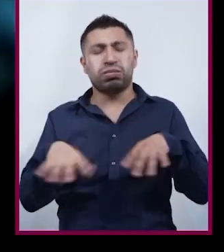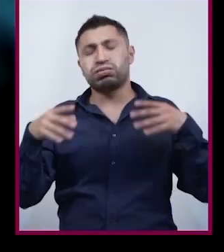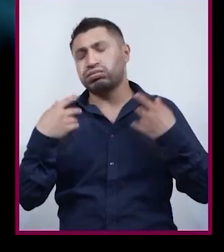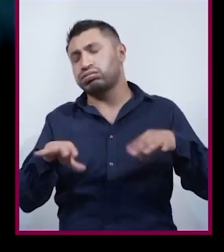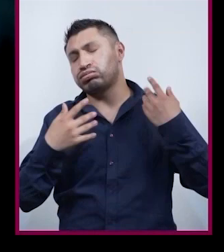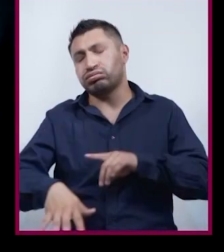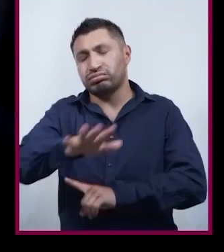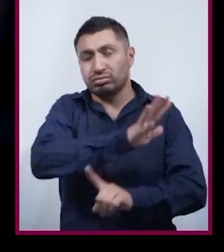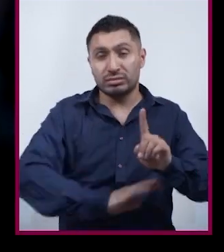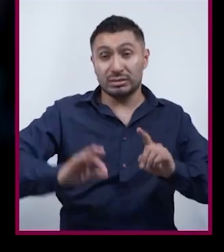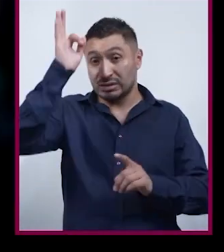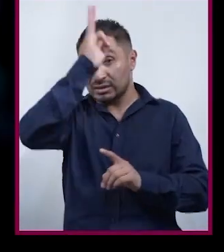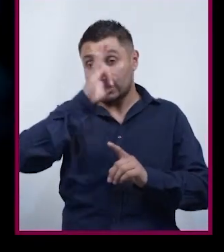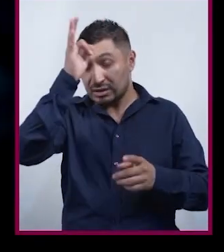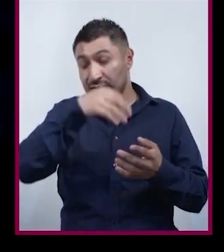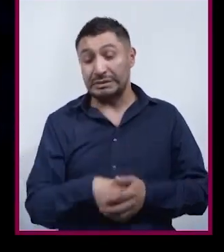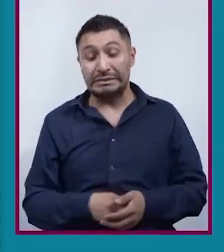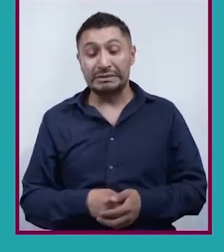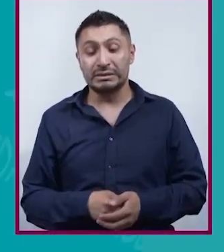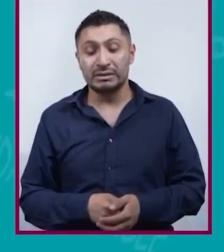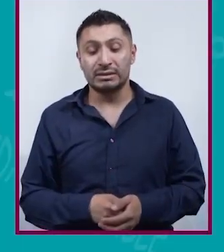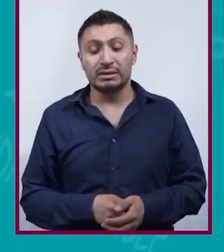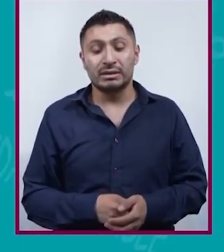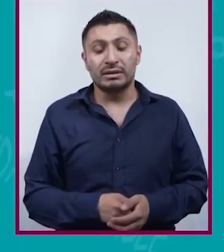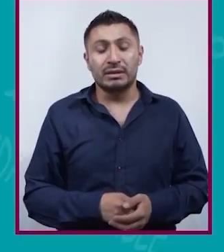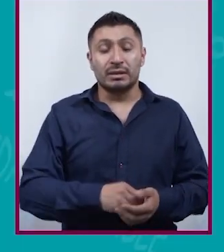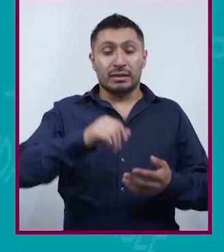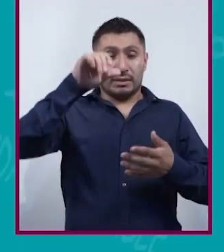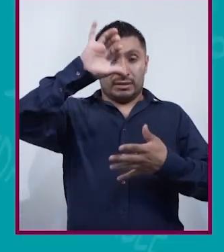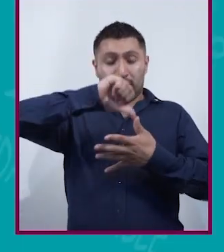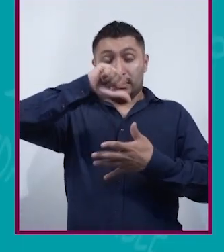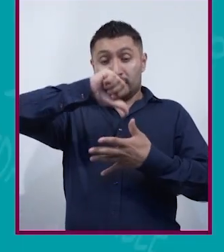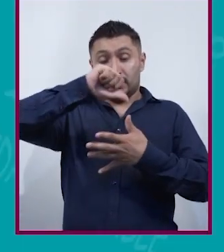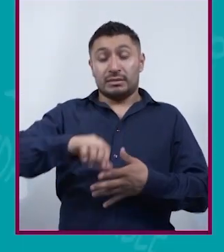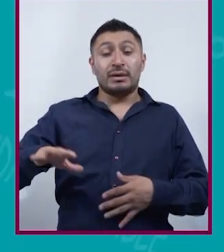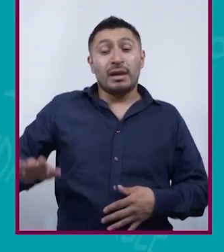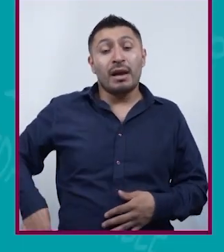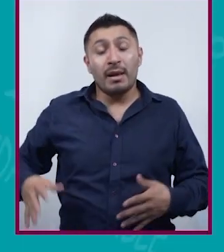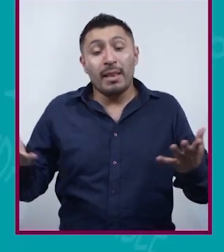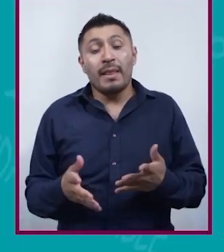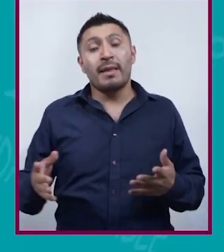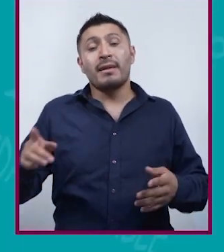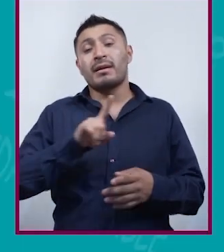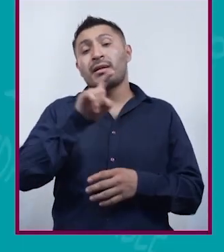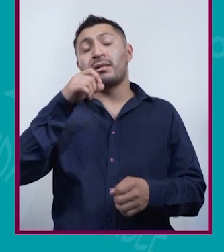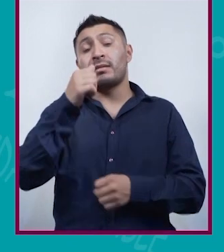en el ámbito filosófico? América Latina acababa de festejar